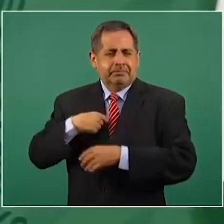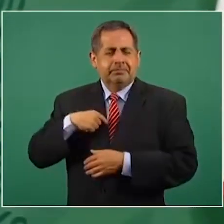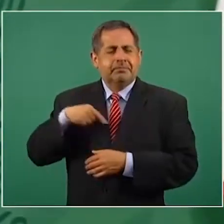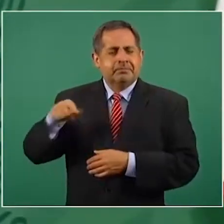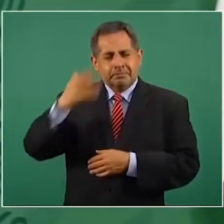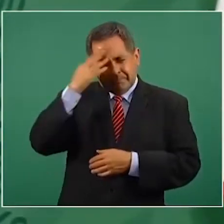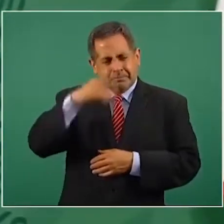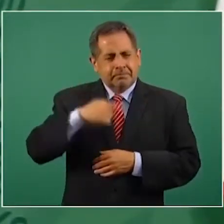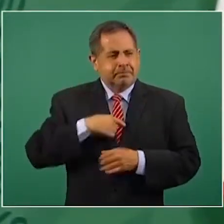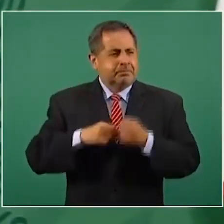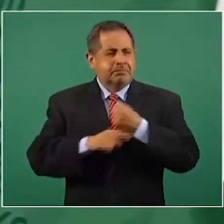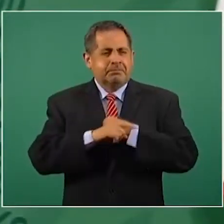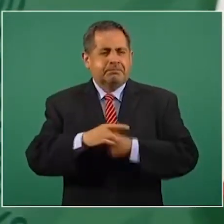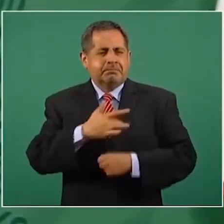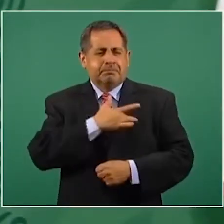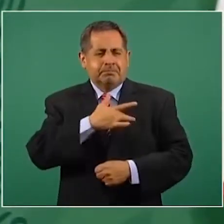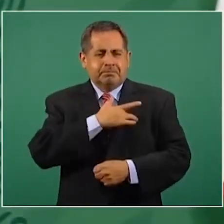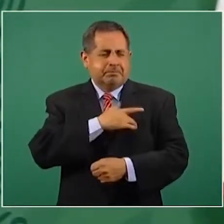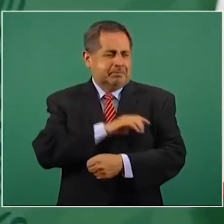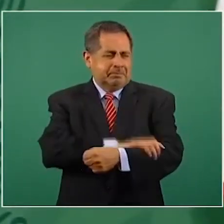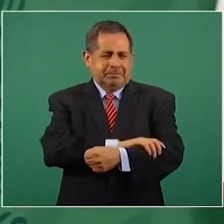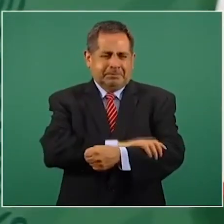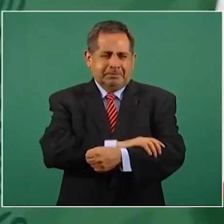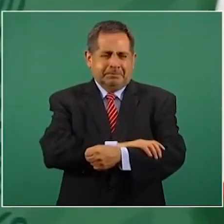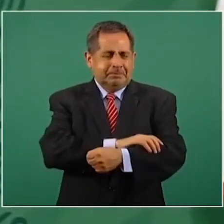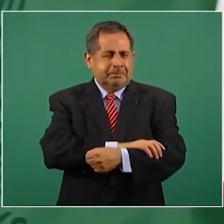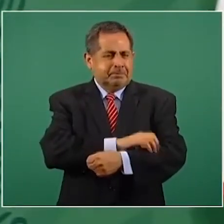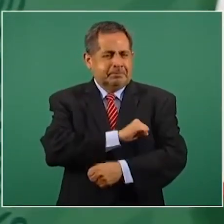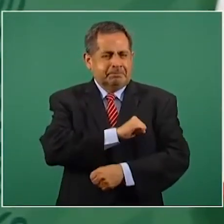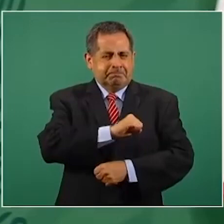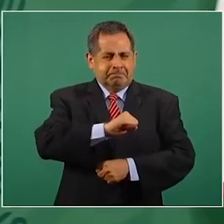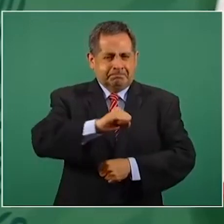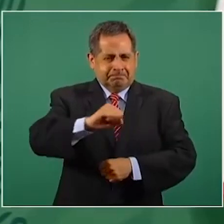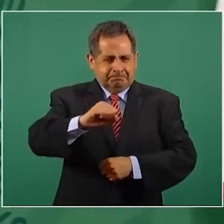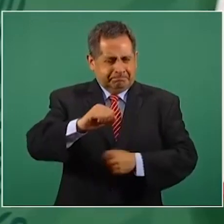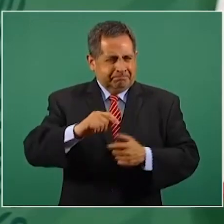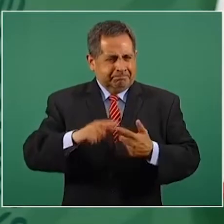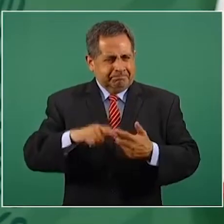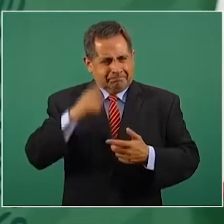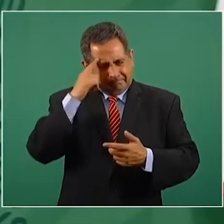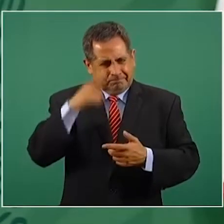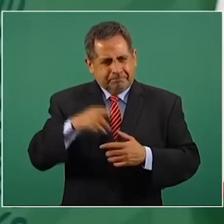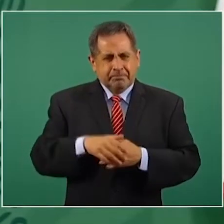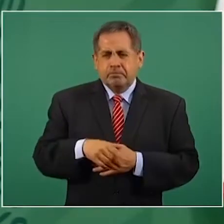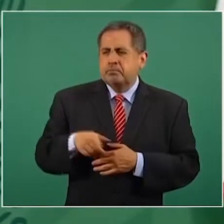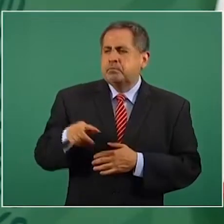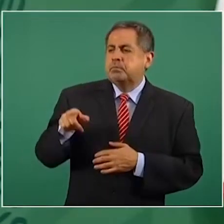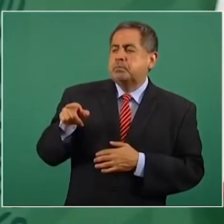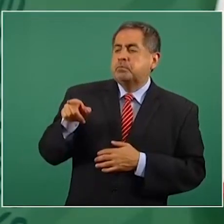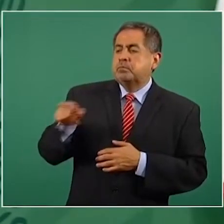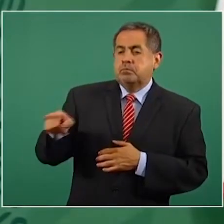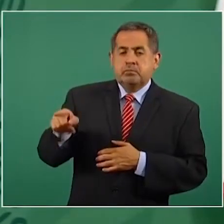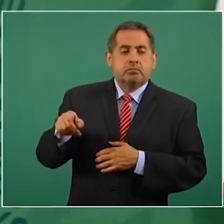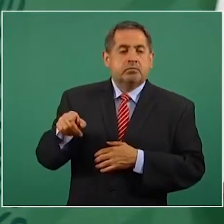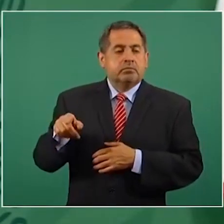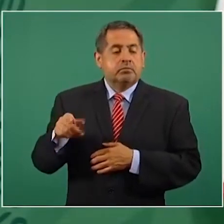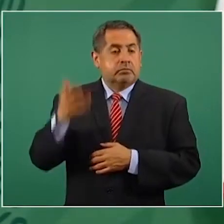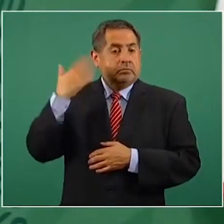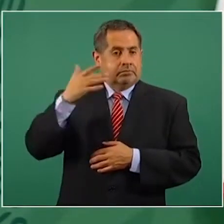de hipertensión, que me atendió cuando me dio un infarto, el doctor